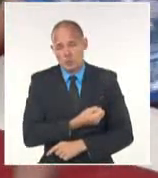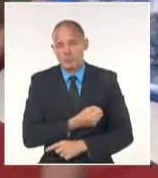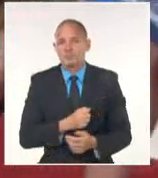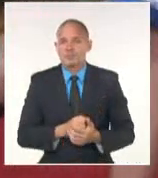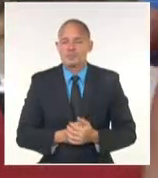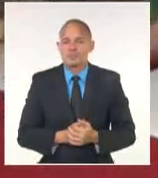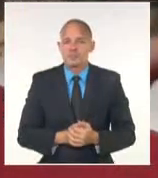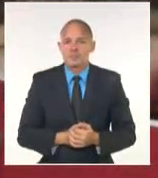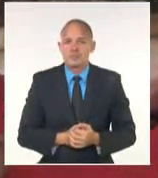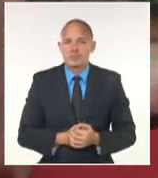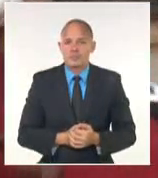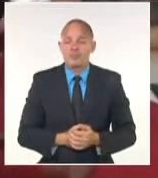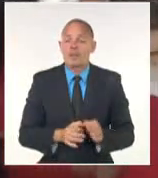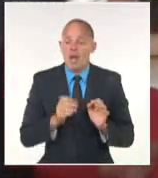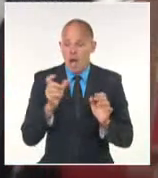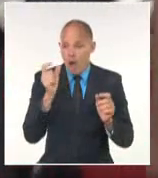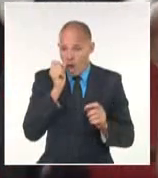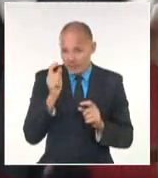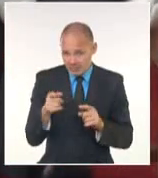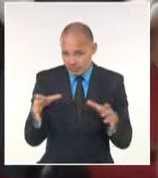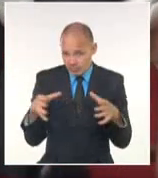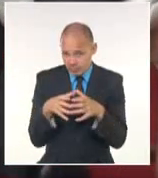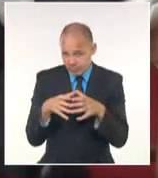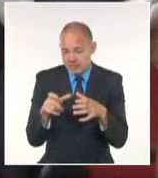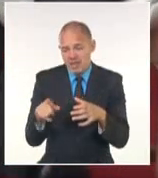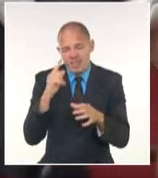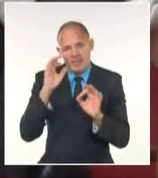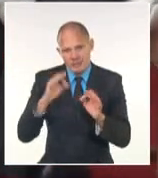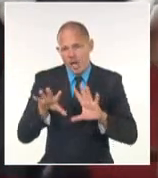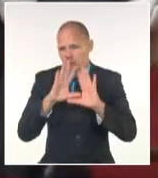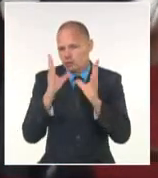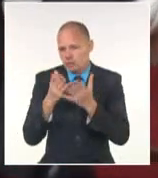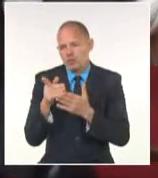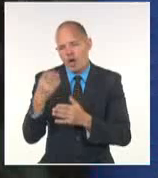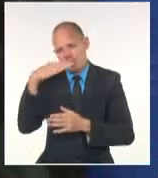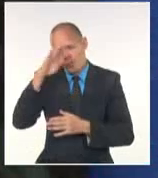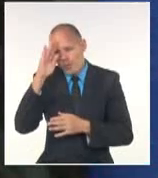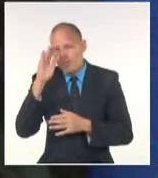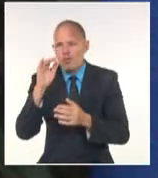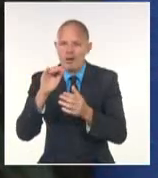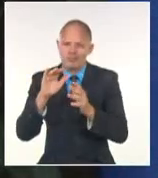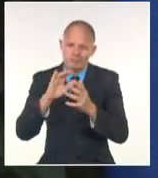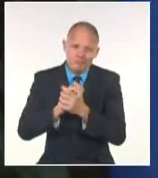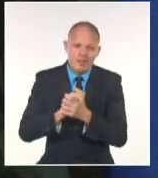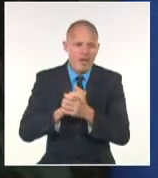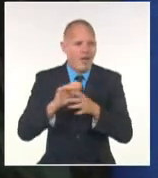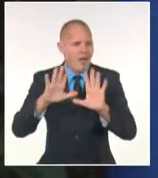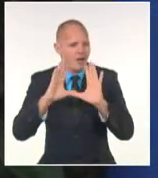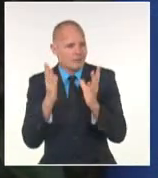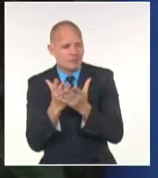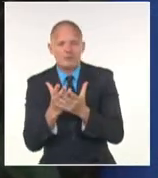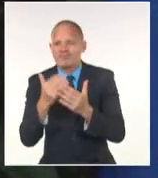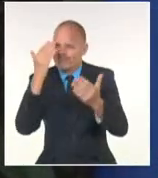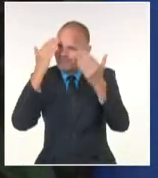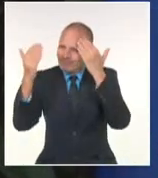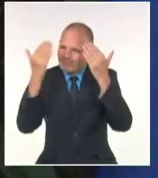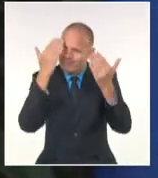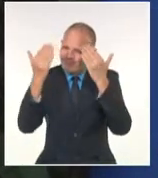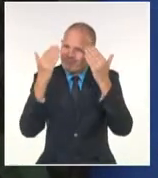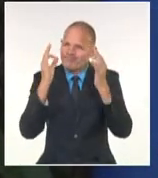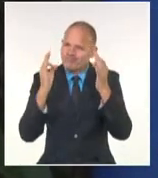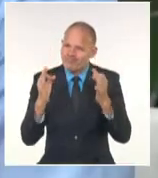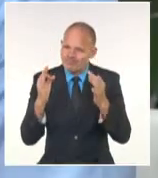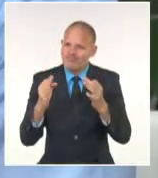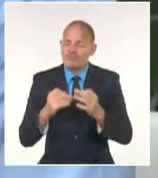diplomático acreditado en La Habana agradeció los sentimientos de hermandad y solidaridad del gobierno y